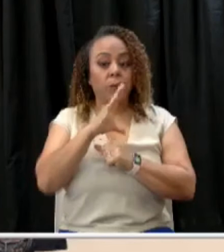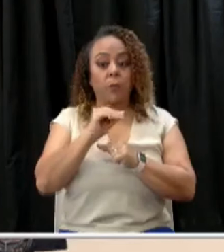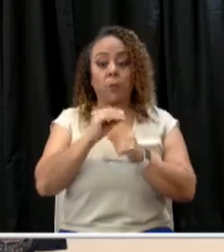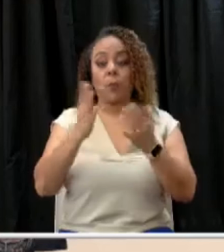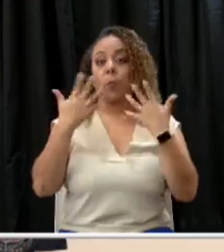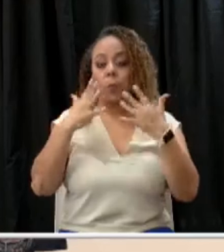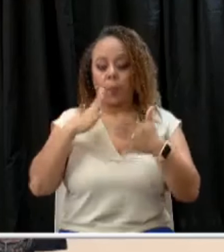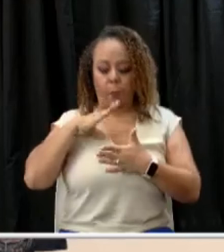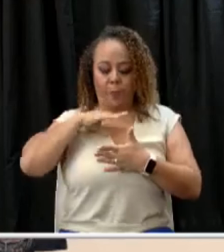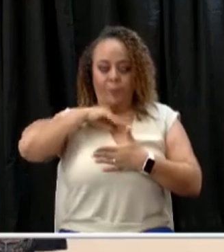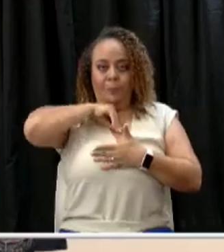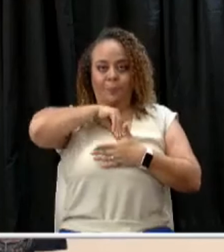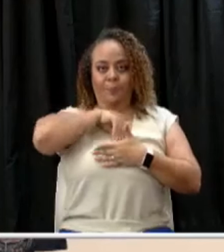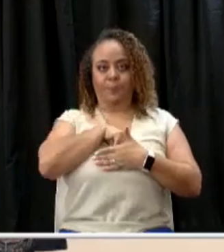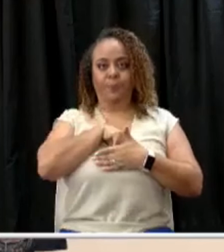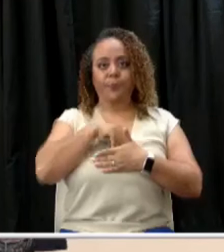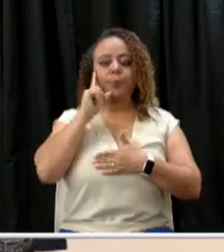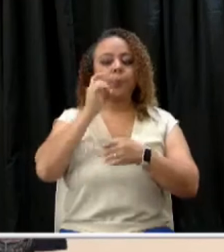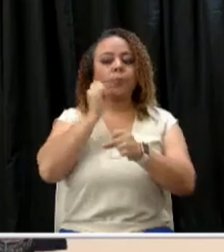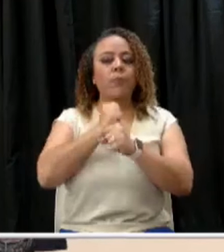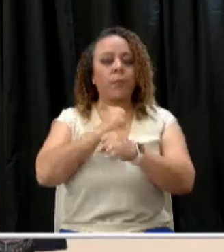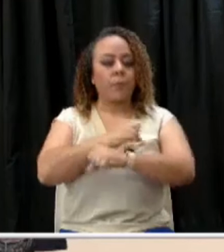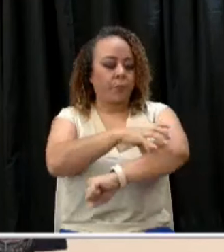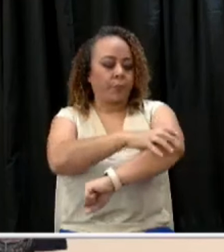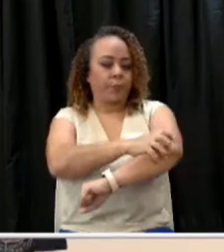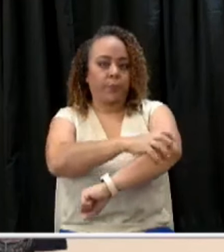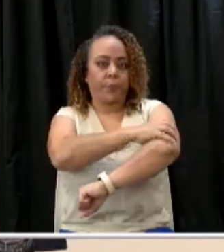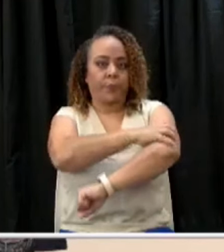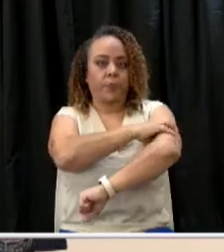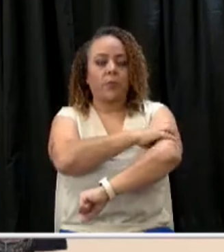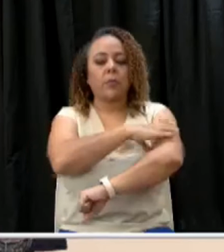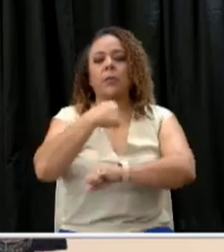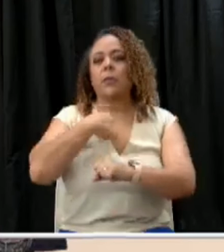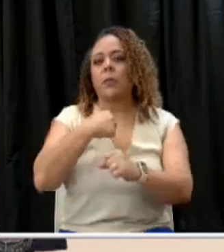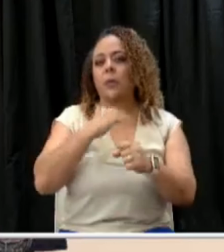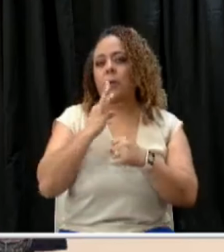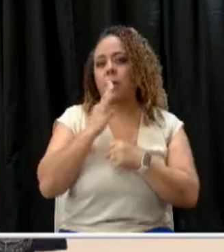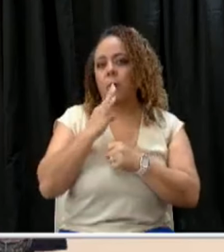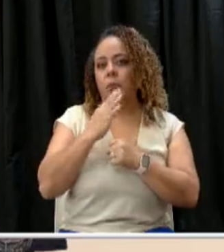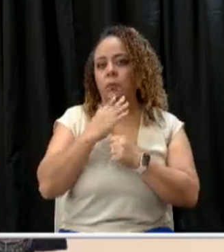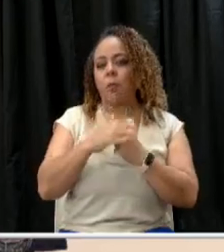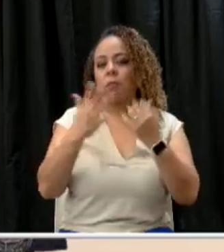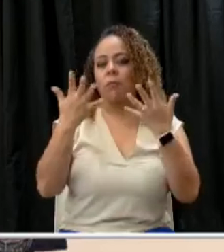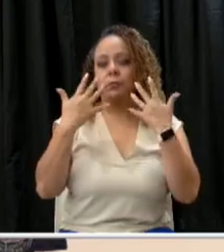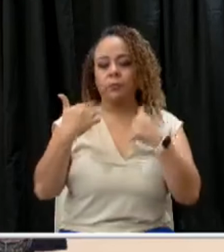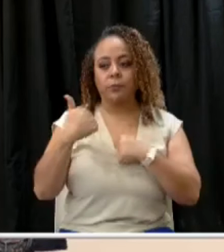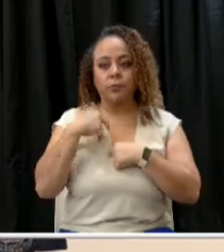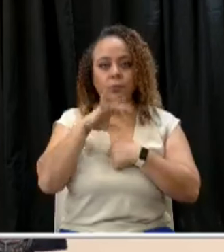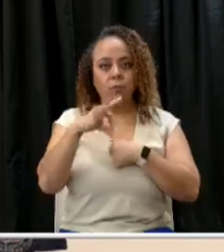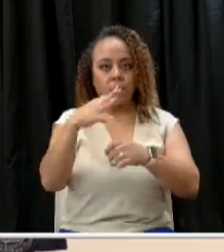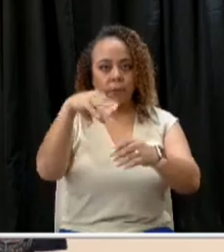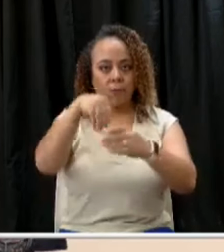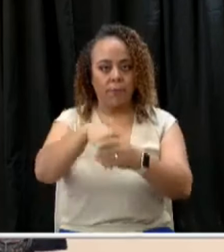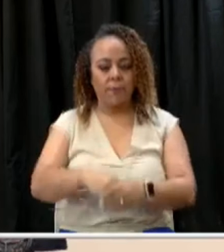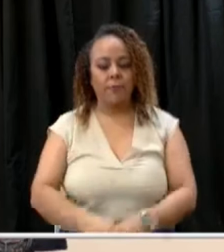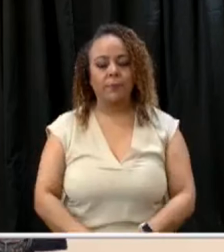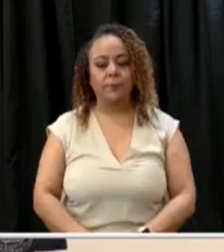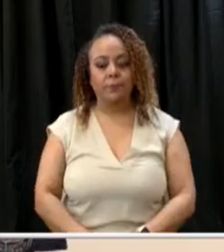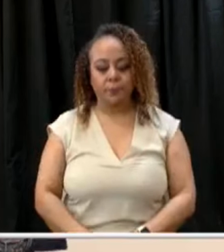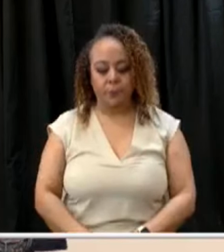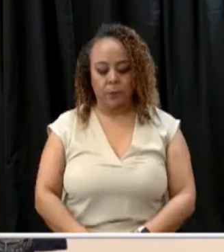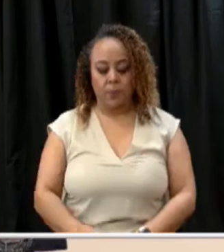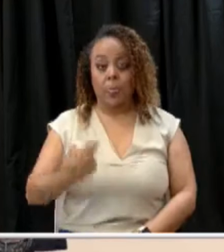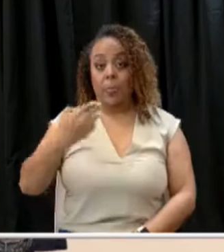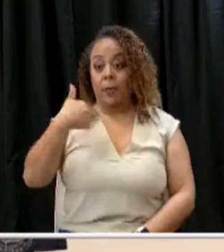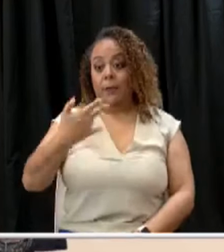interno generado por el trabajo muscular, que era lo que les estaba hablando, el calor que se genera de manera interna, que es cuando